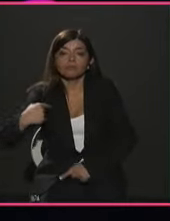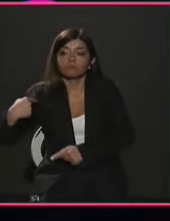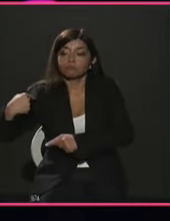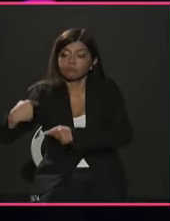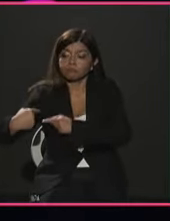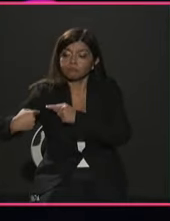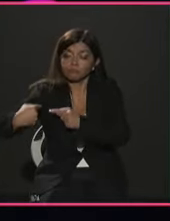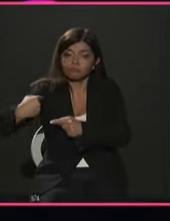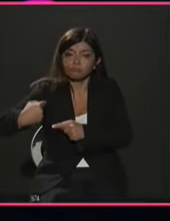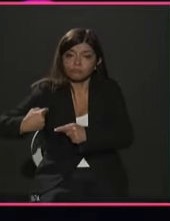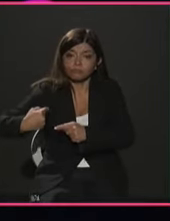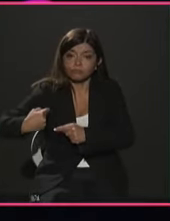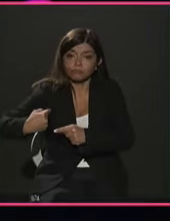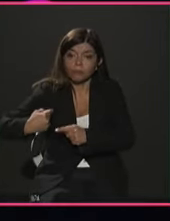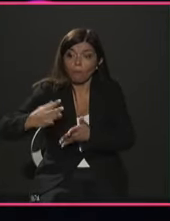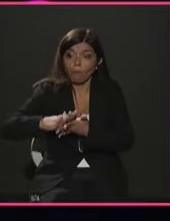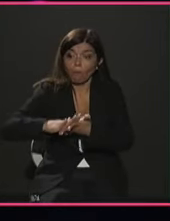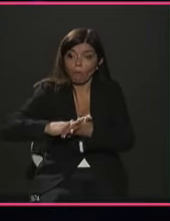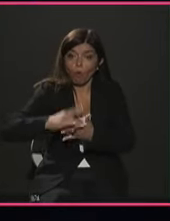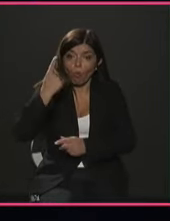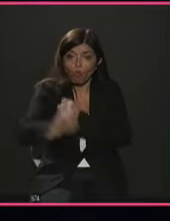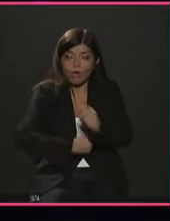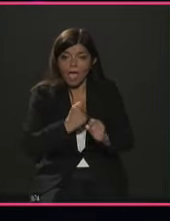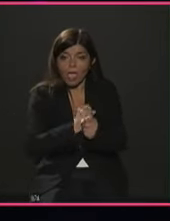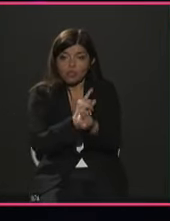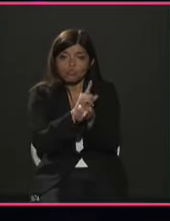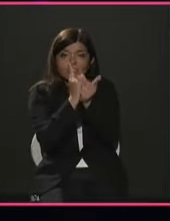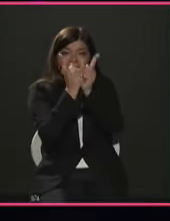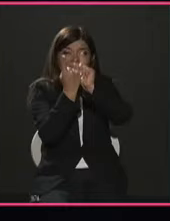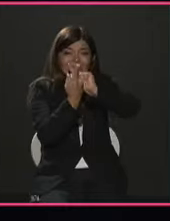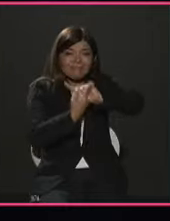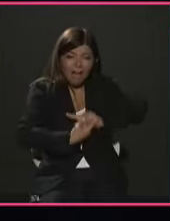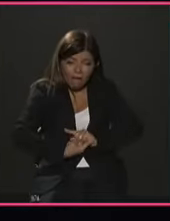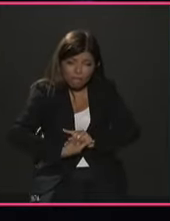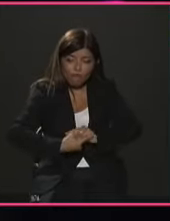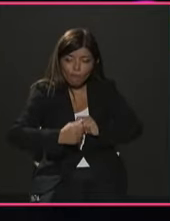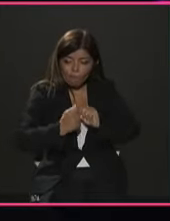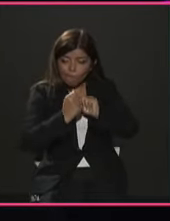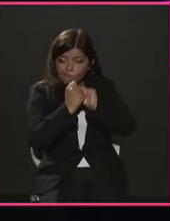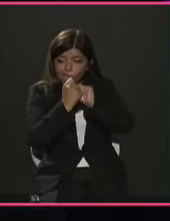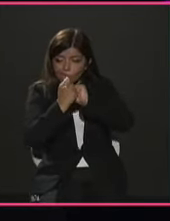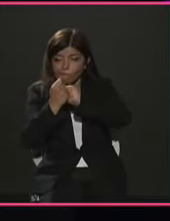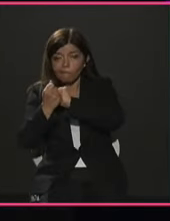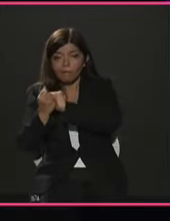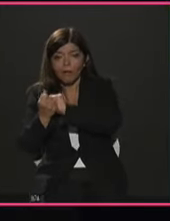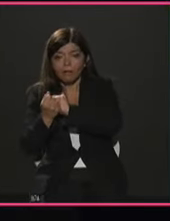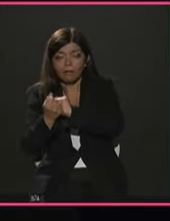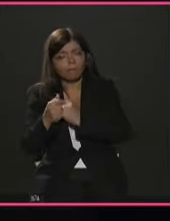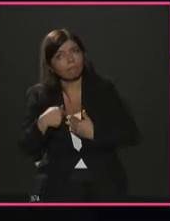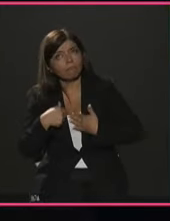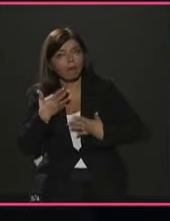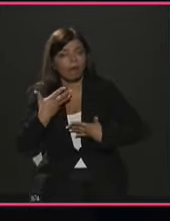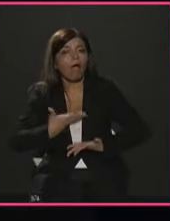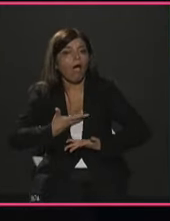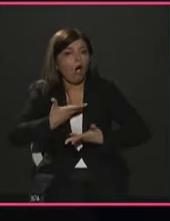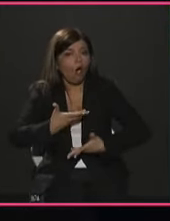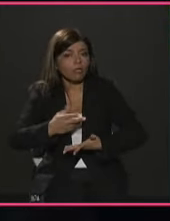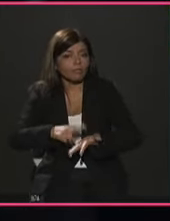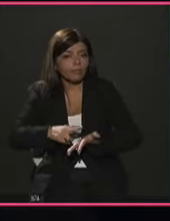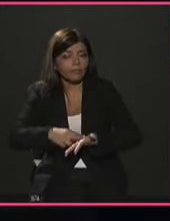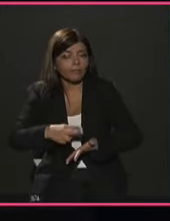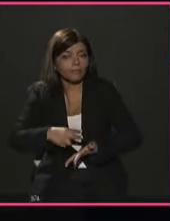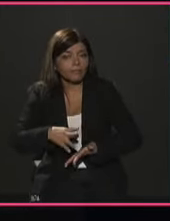que solo en el espacio de meses ha transformado los flujos y honestamente el